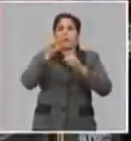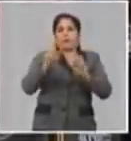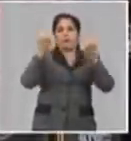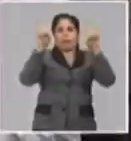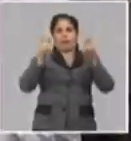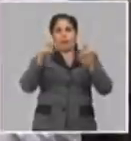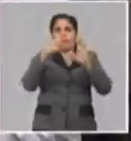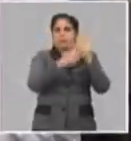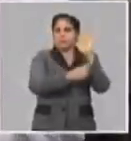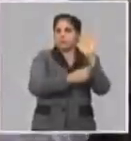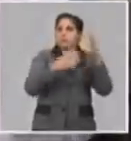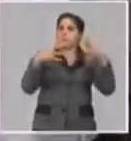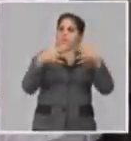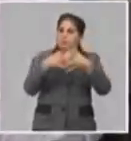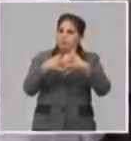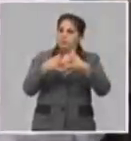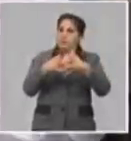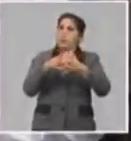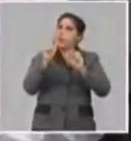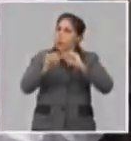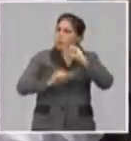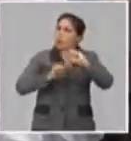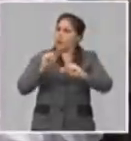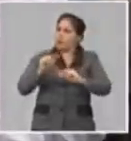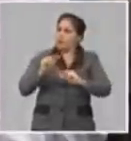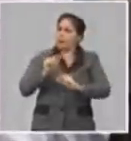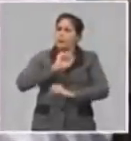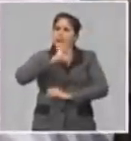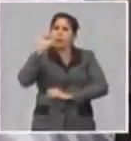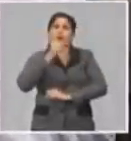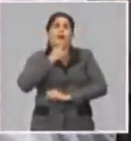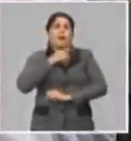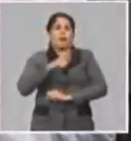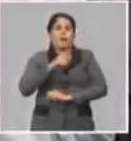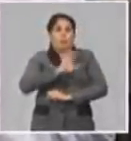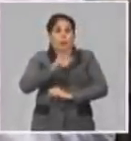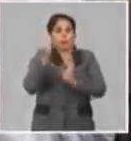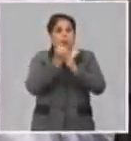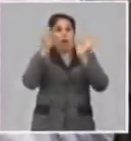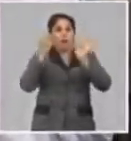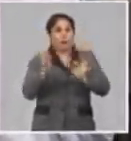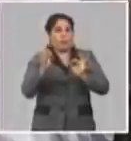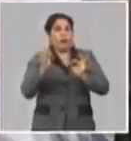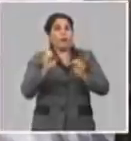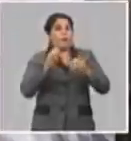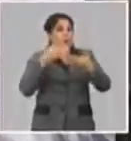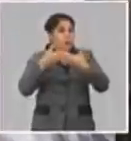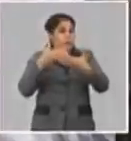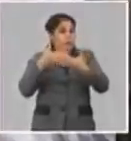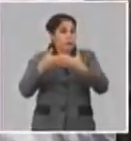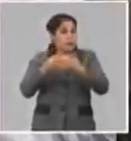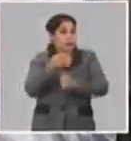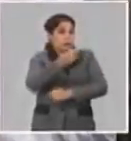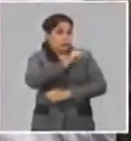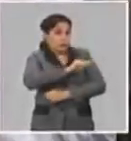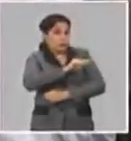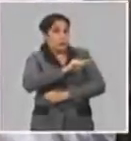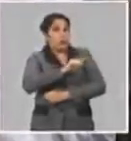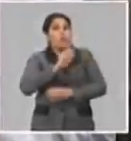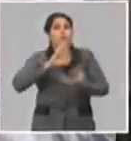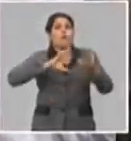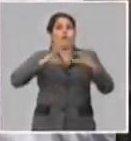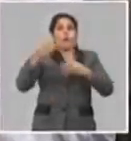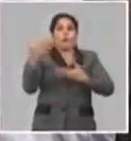algunos elementos vinculados con eso, pero ya hemos dado paso. Por ejemplo, ya está aprobado y en fase de implementación que las